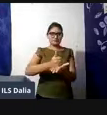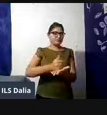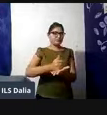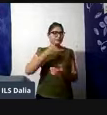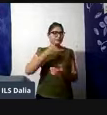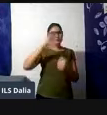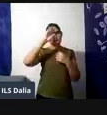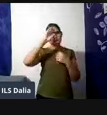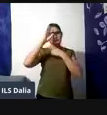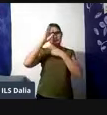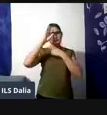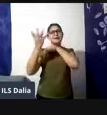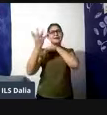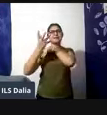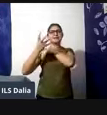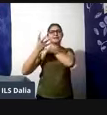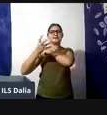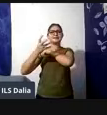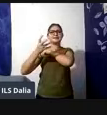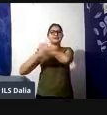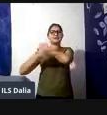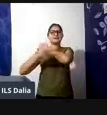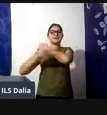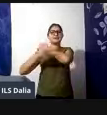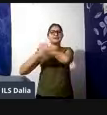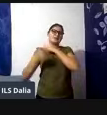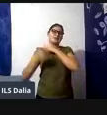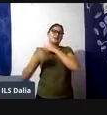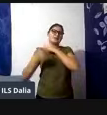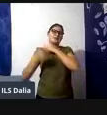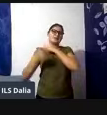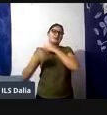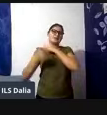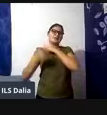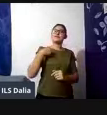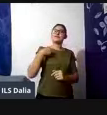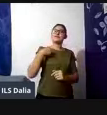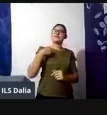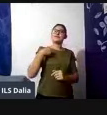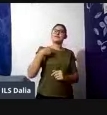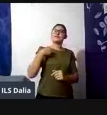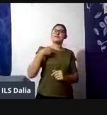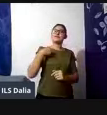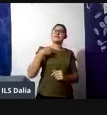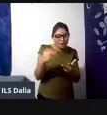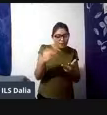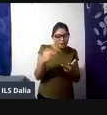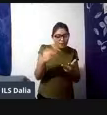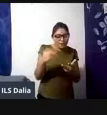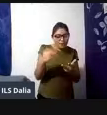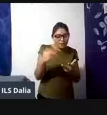mi agresora, la encontré en el Facebook, entonces ahí,